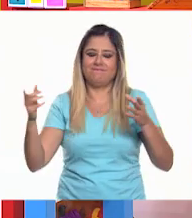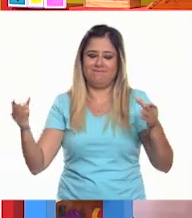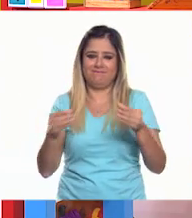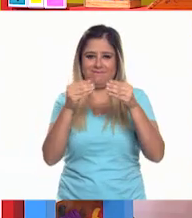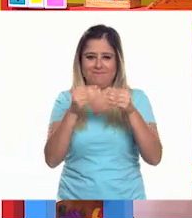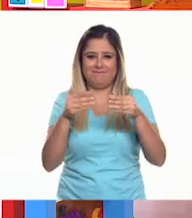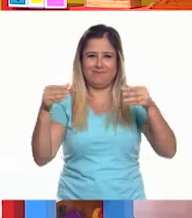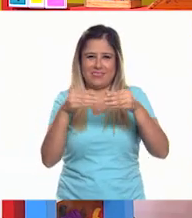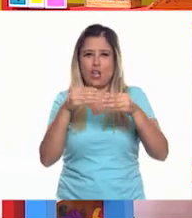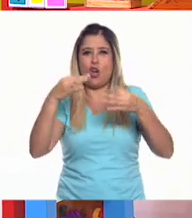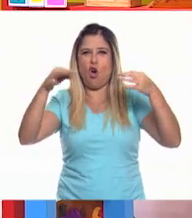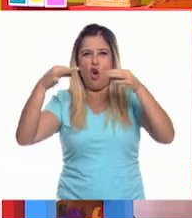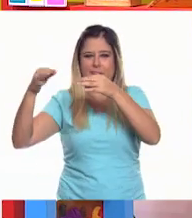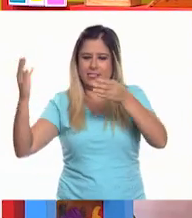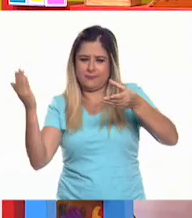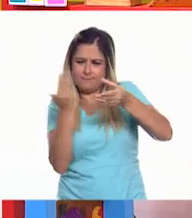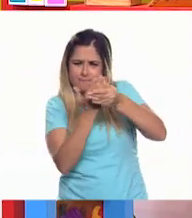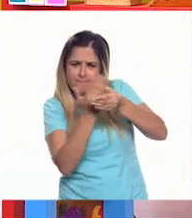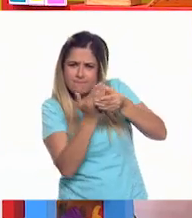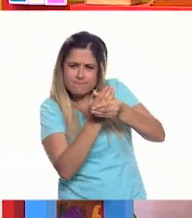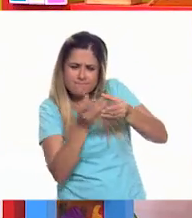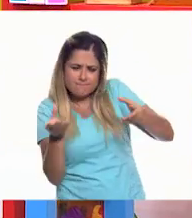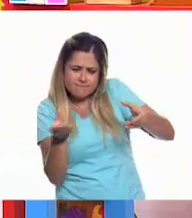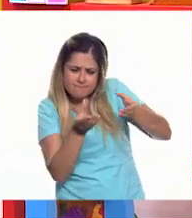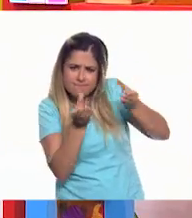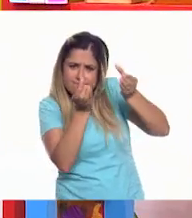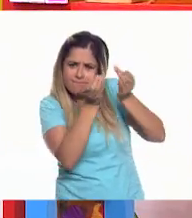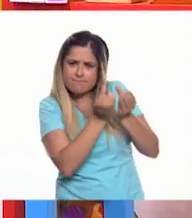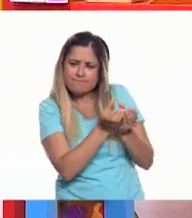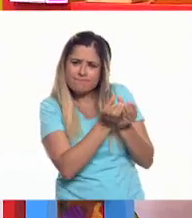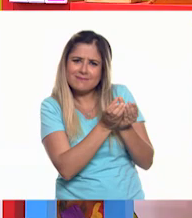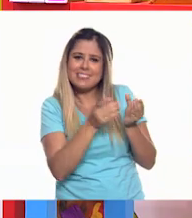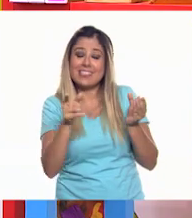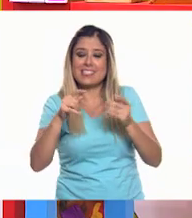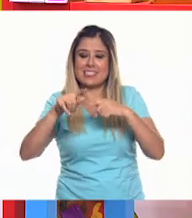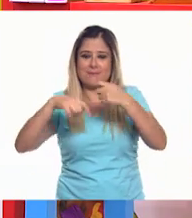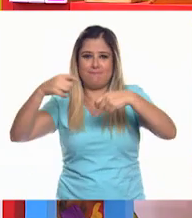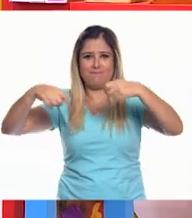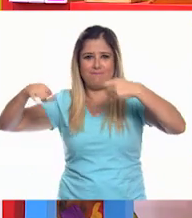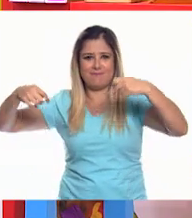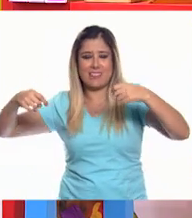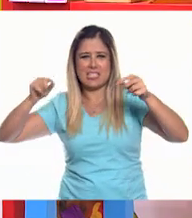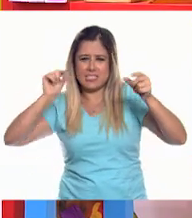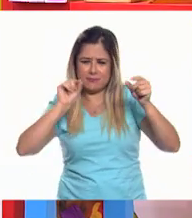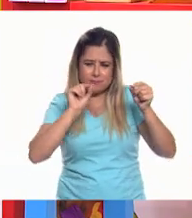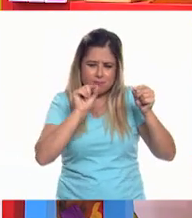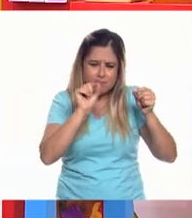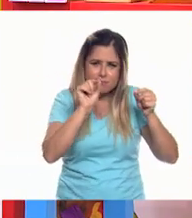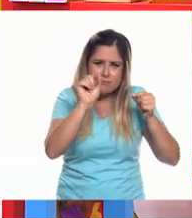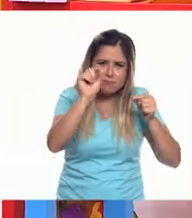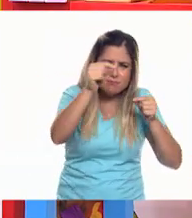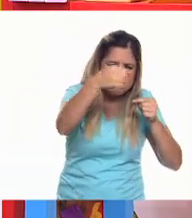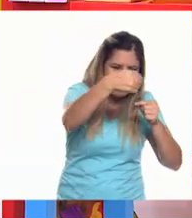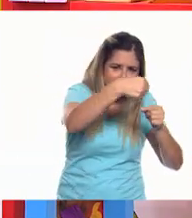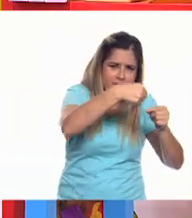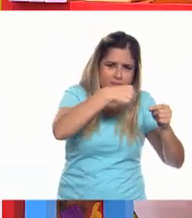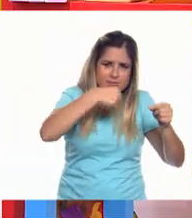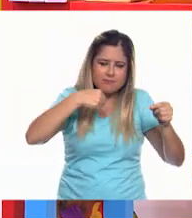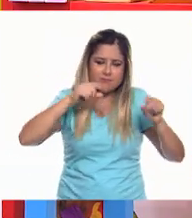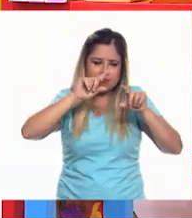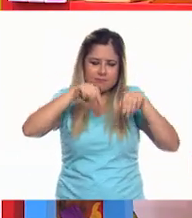manera. Juntamos todas las hojas y el estambre lo vamos a pasar por los orificios